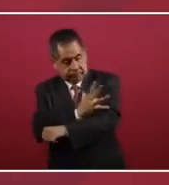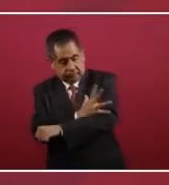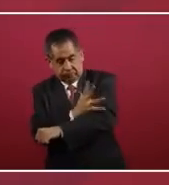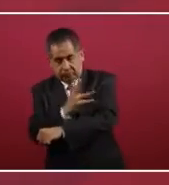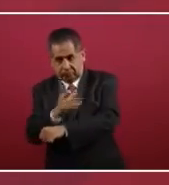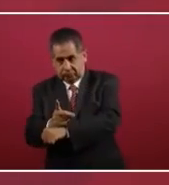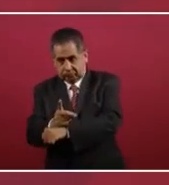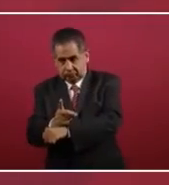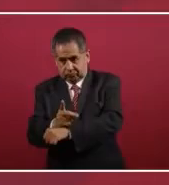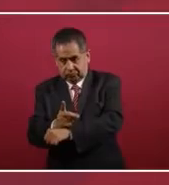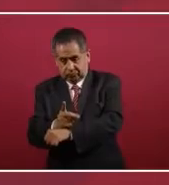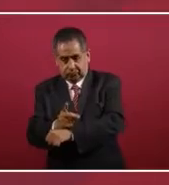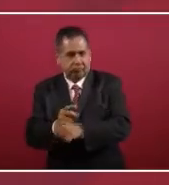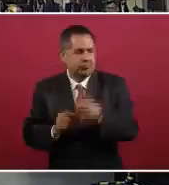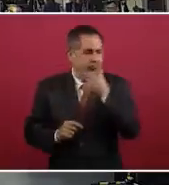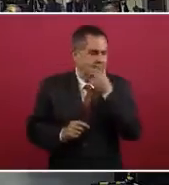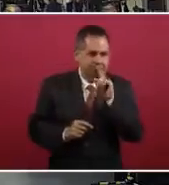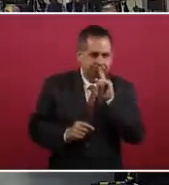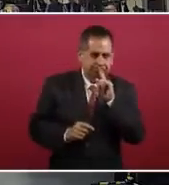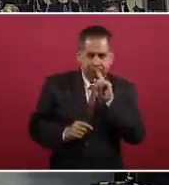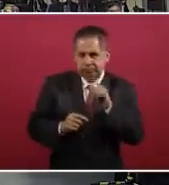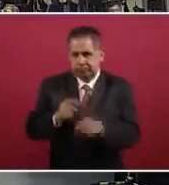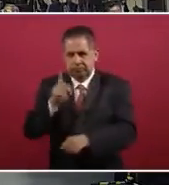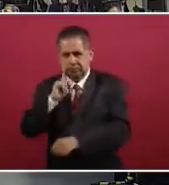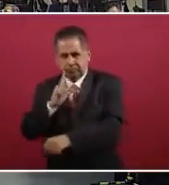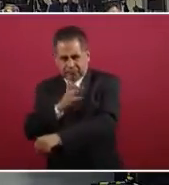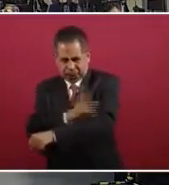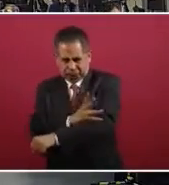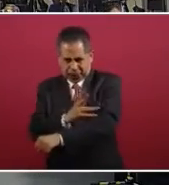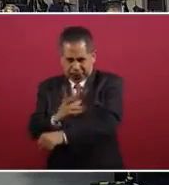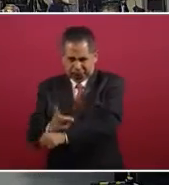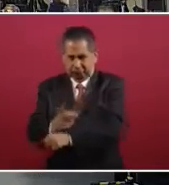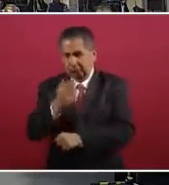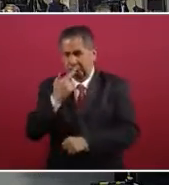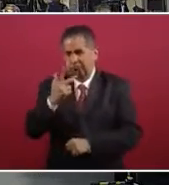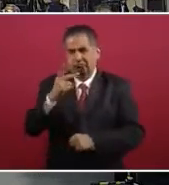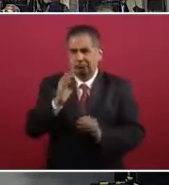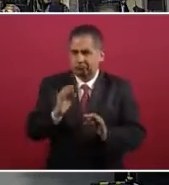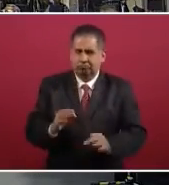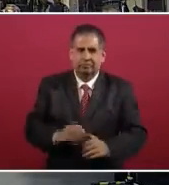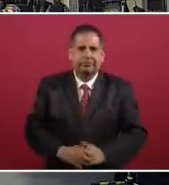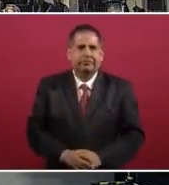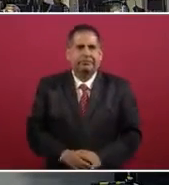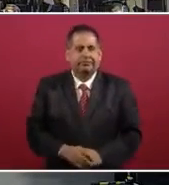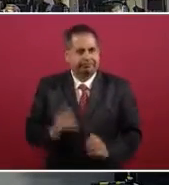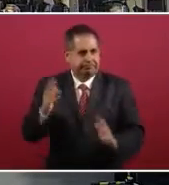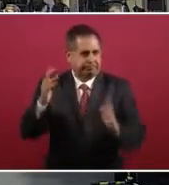que el hombre.